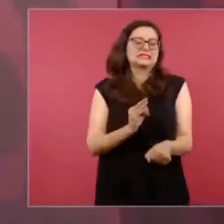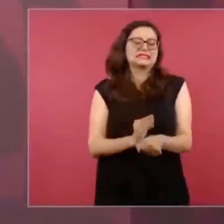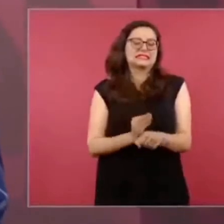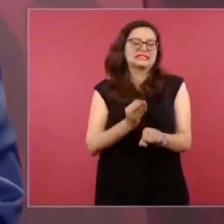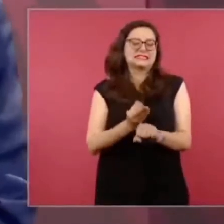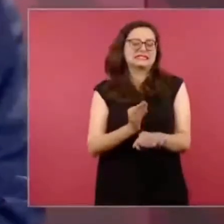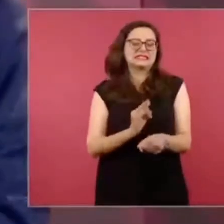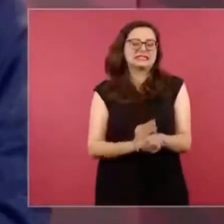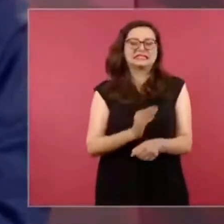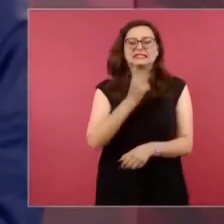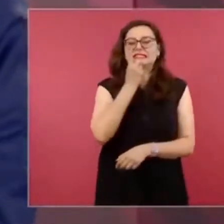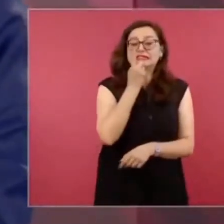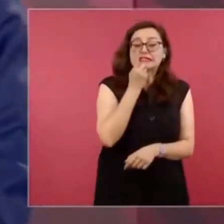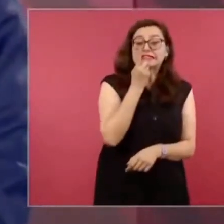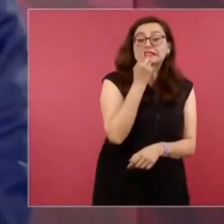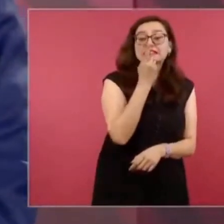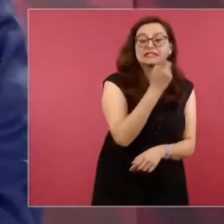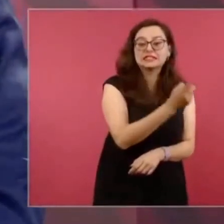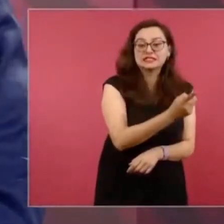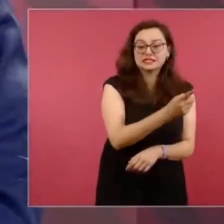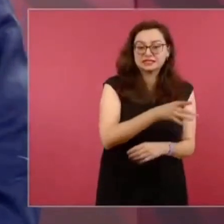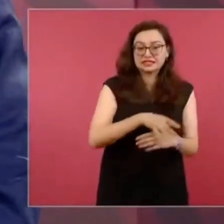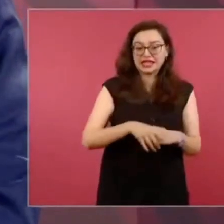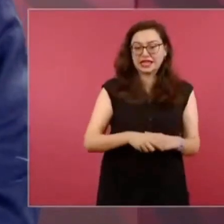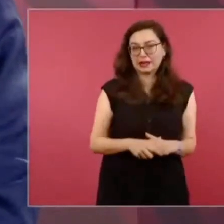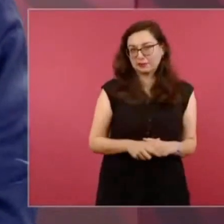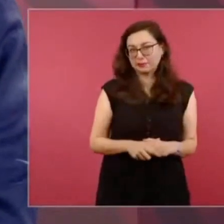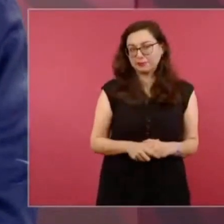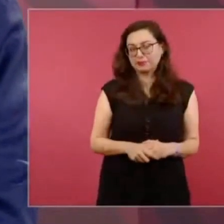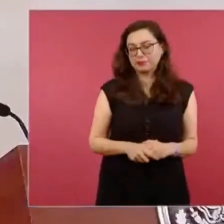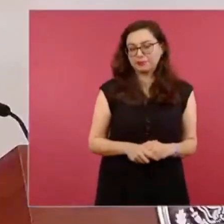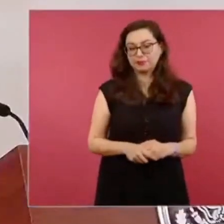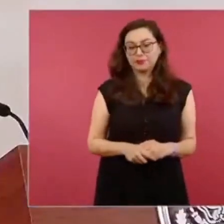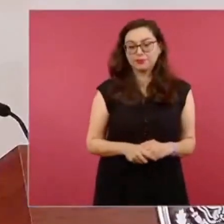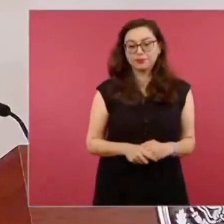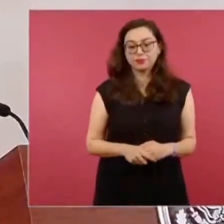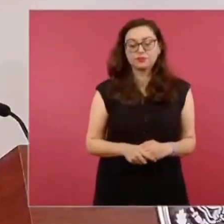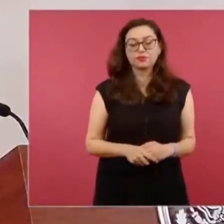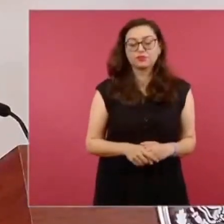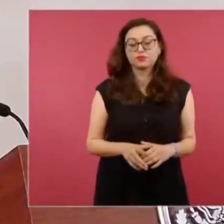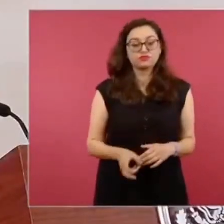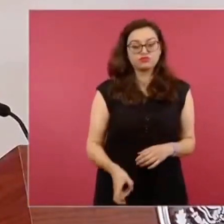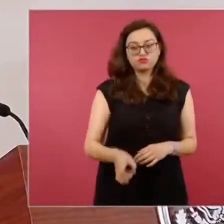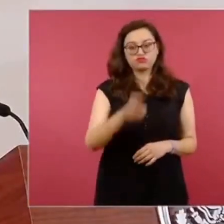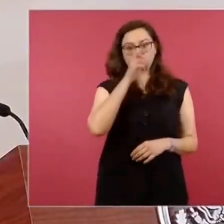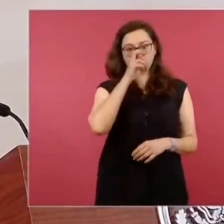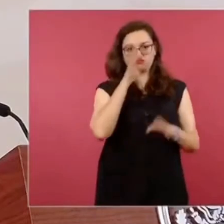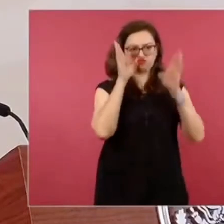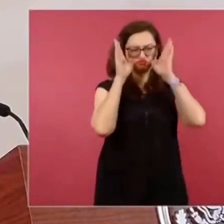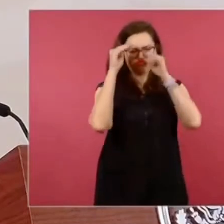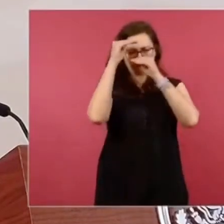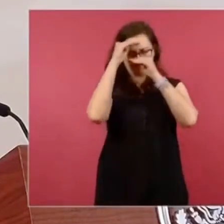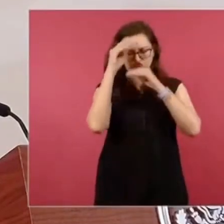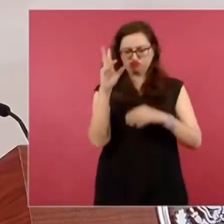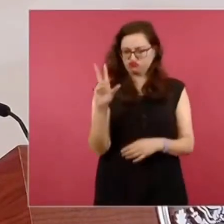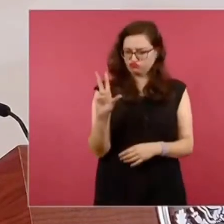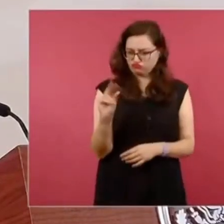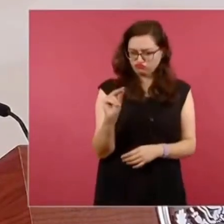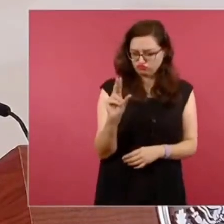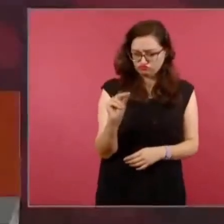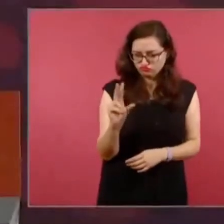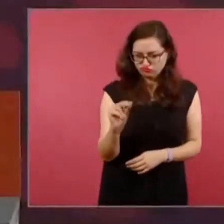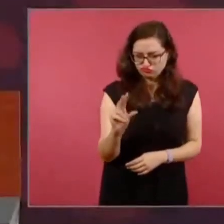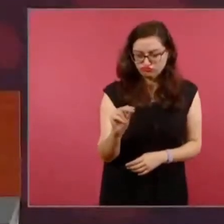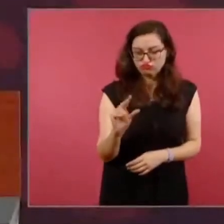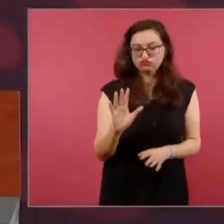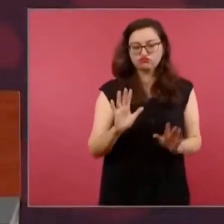para no ser tan rígidos, tan acartonados, en